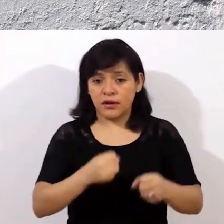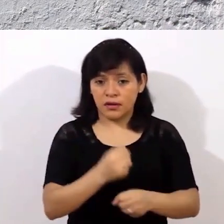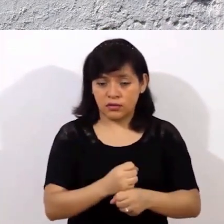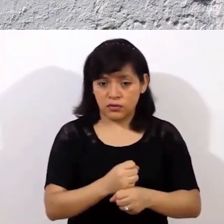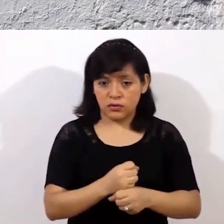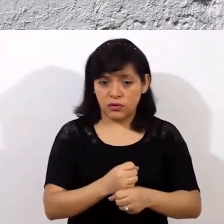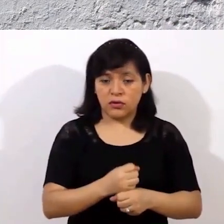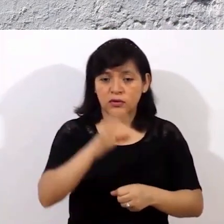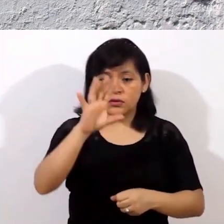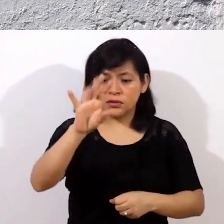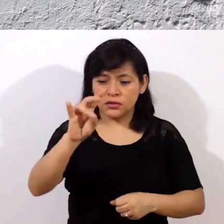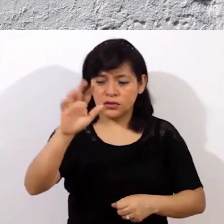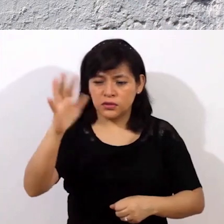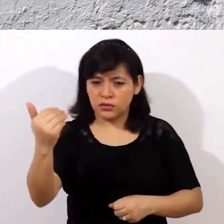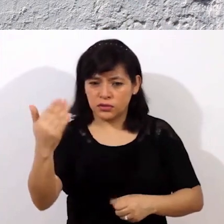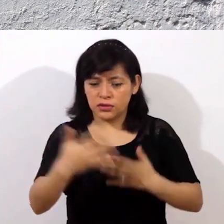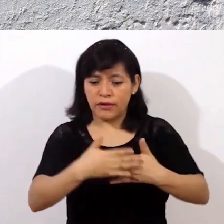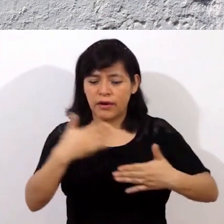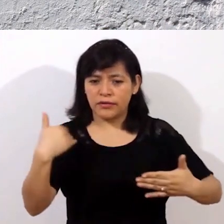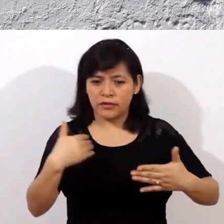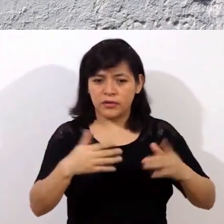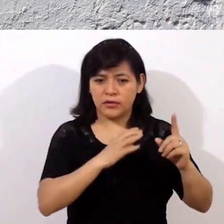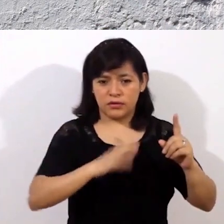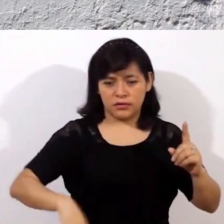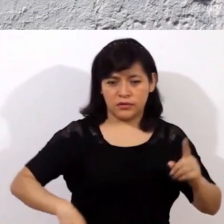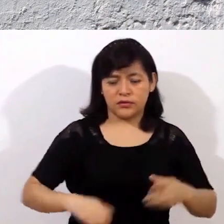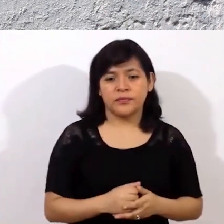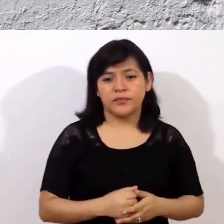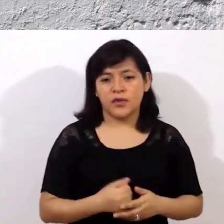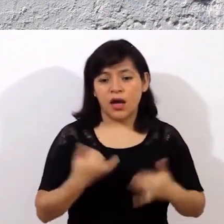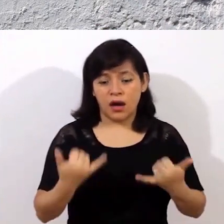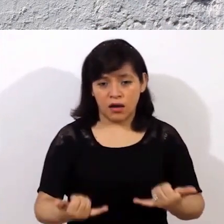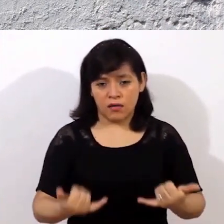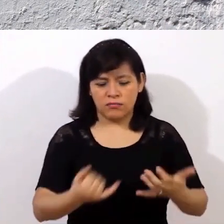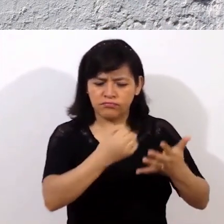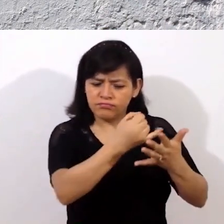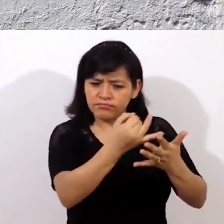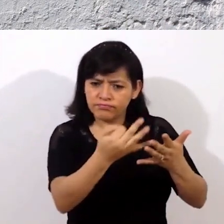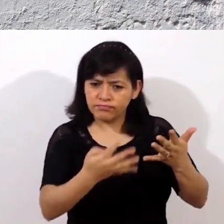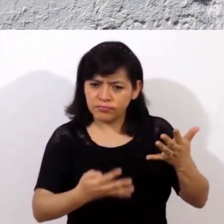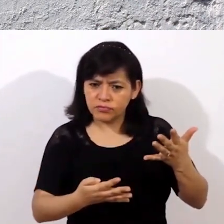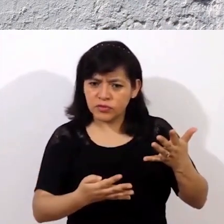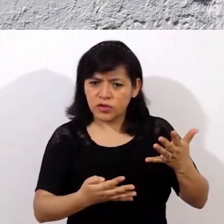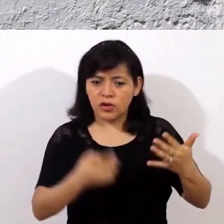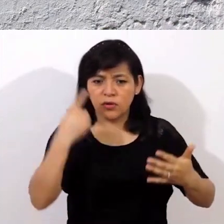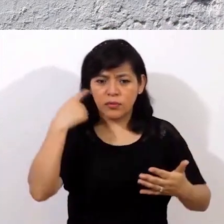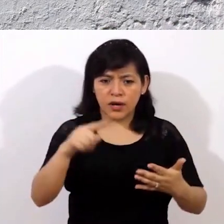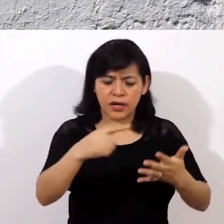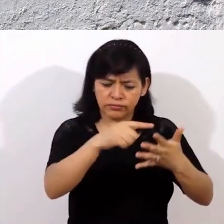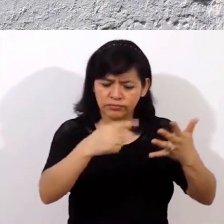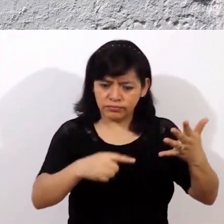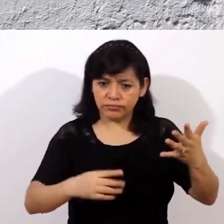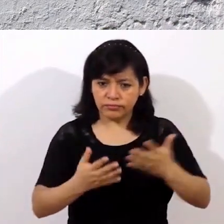año 715, aproximadamente todo esto antes de Cristo. Algunos aspectos para